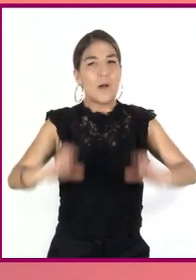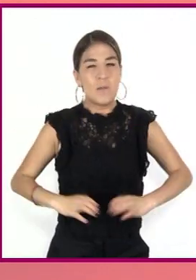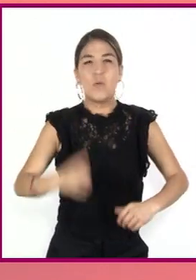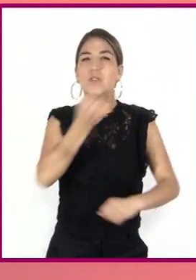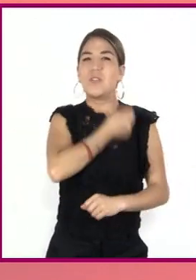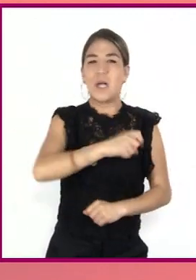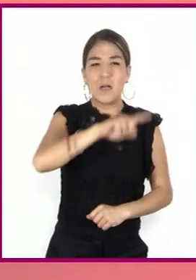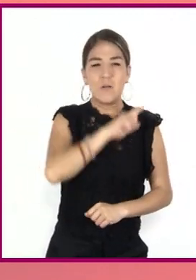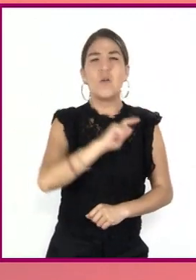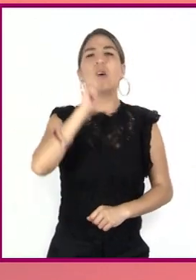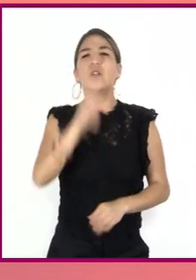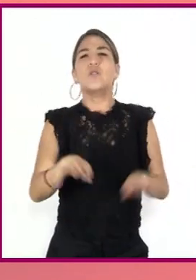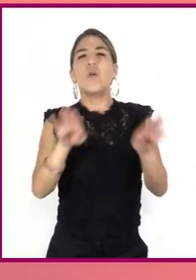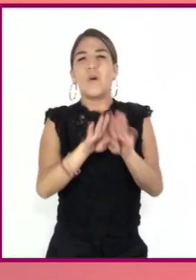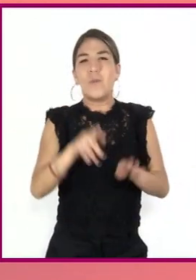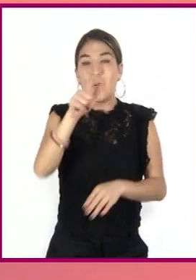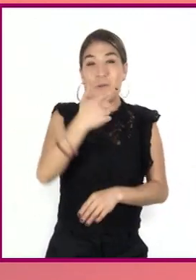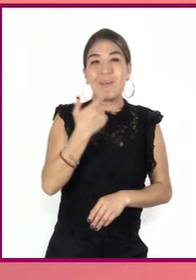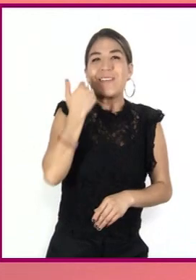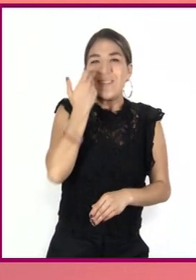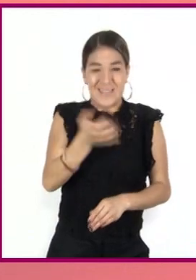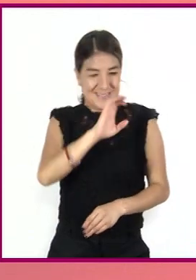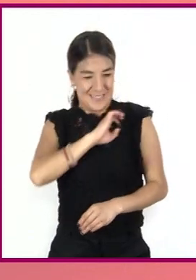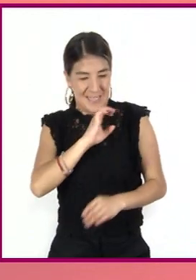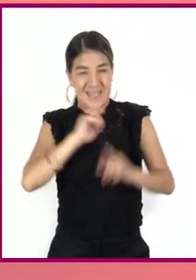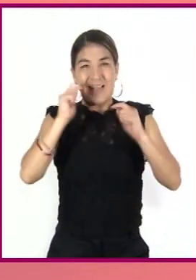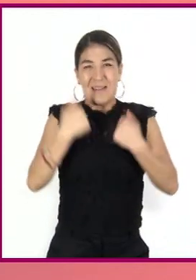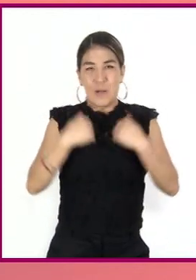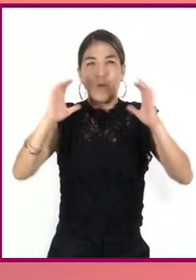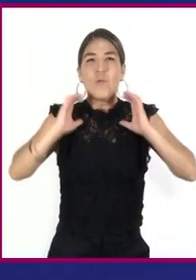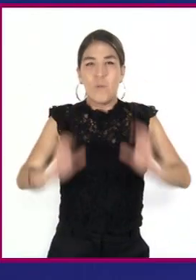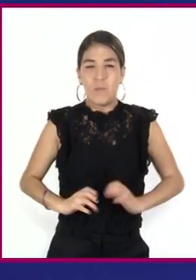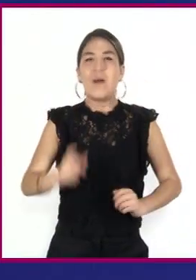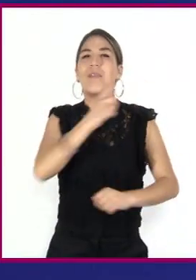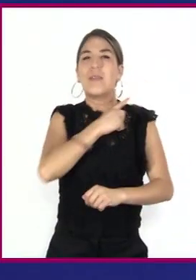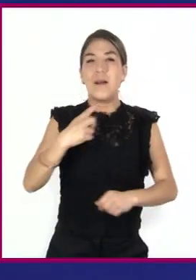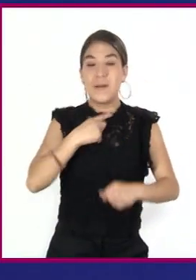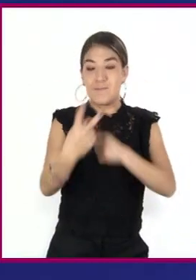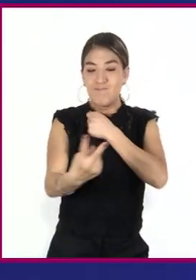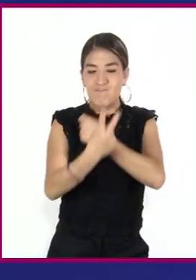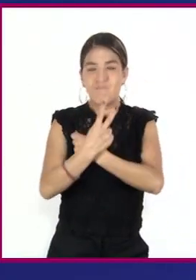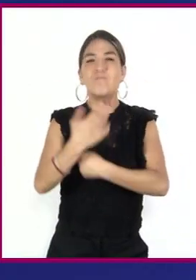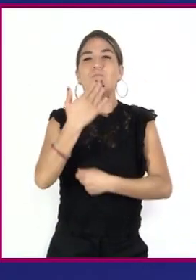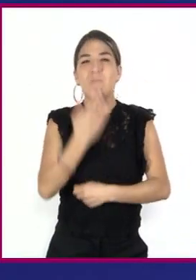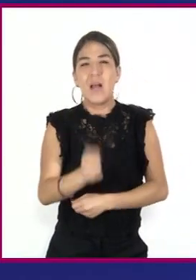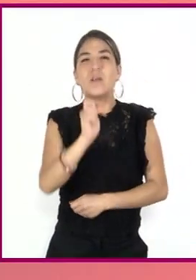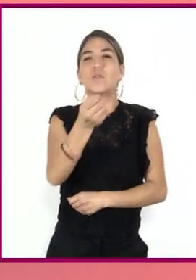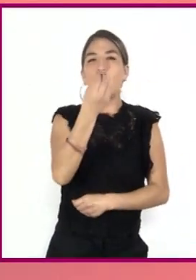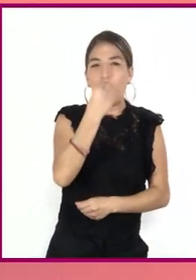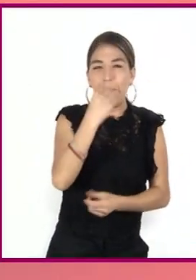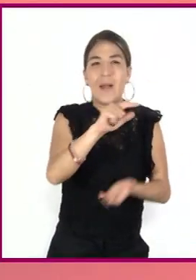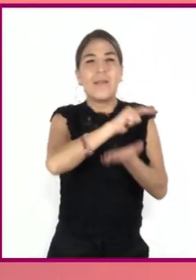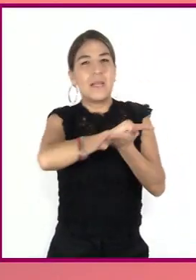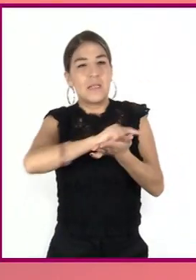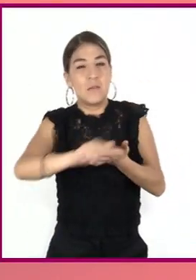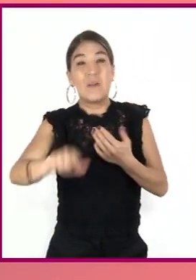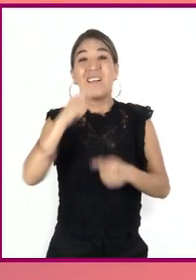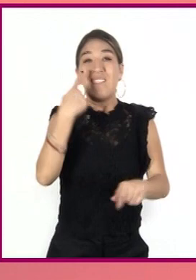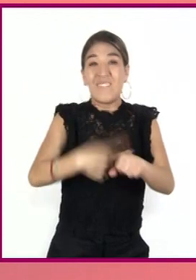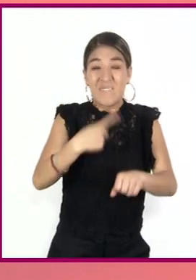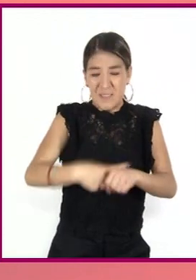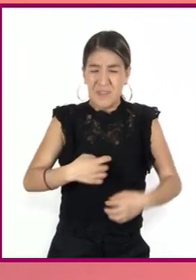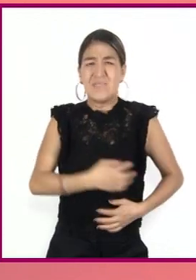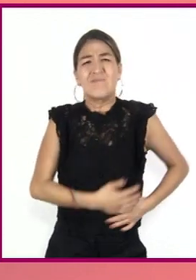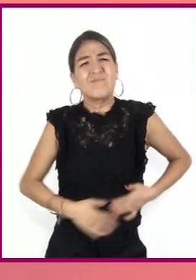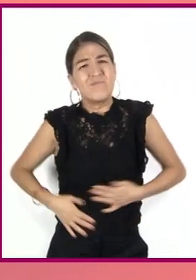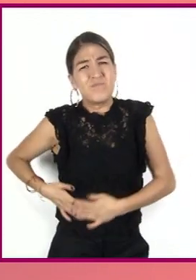de demostrar lo mucho que lo apreciamos es vigilando nuestra alimentación e higiene. El 60% de las enfermedades intestinales se